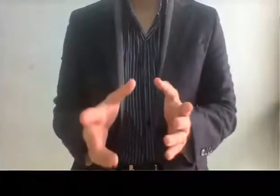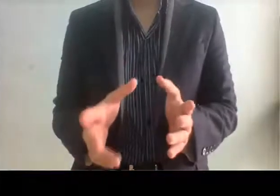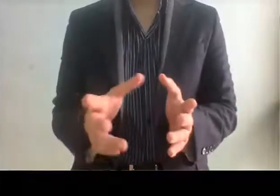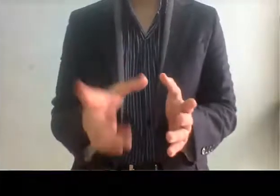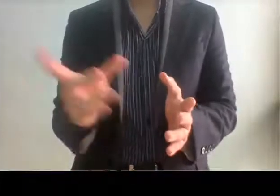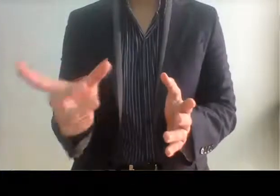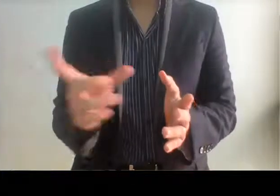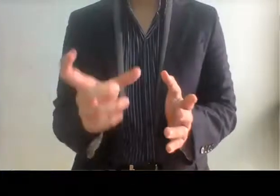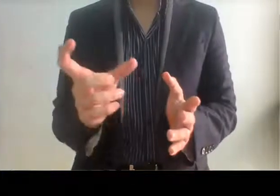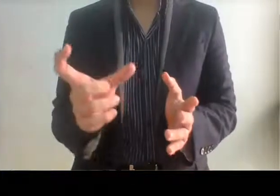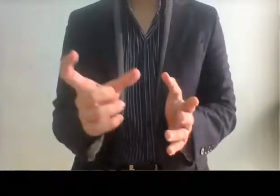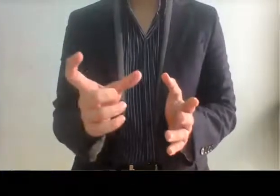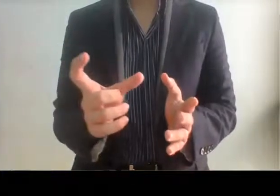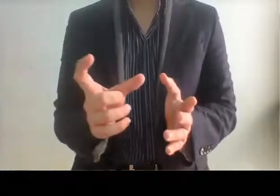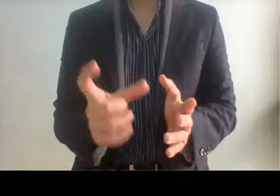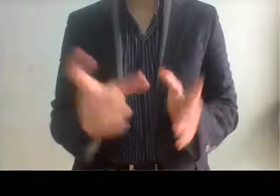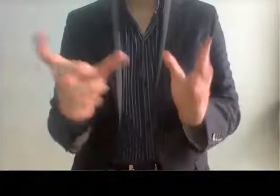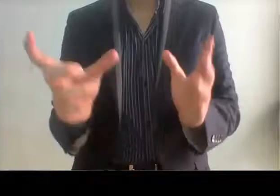dos,